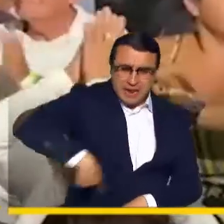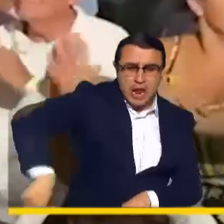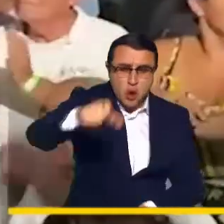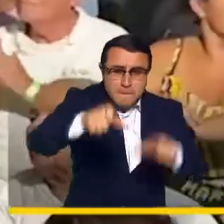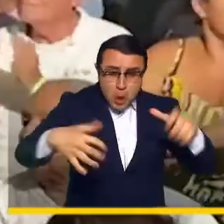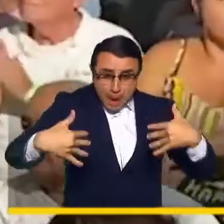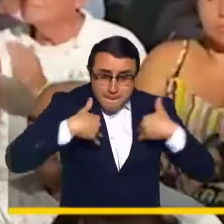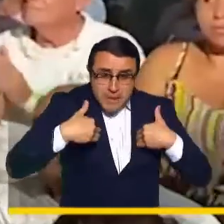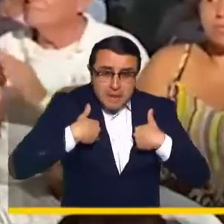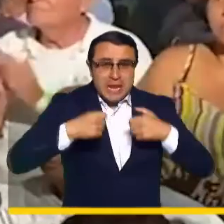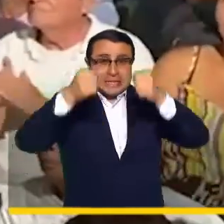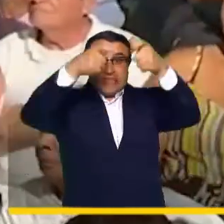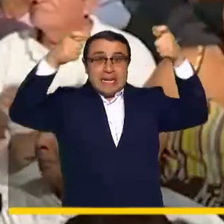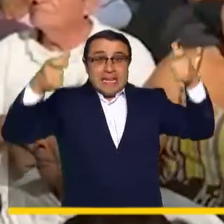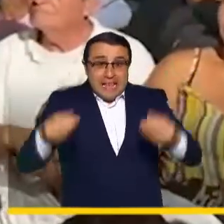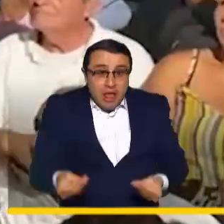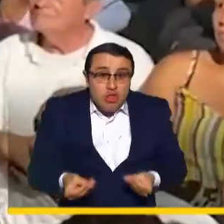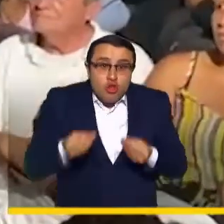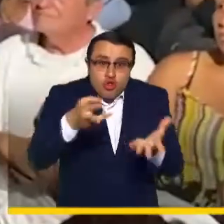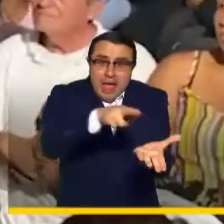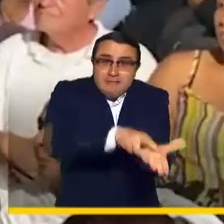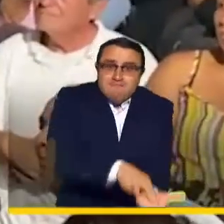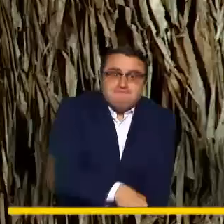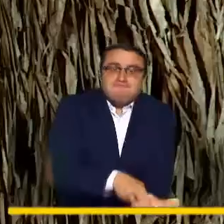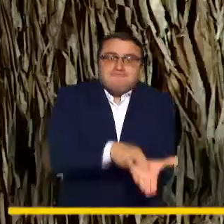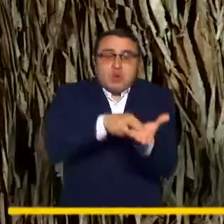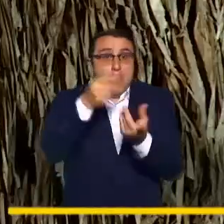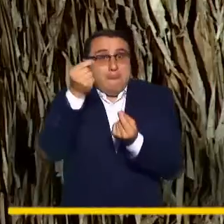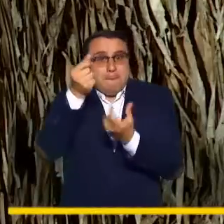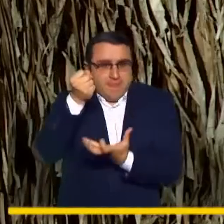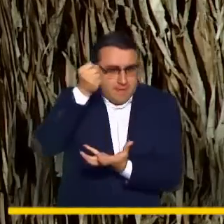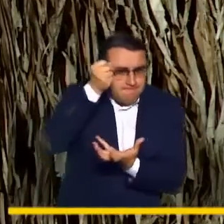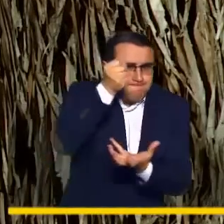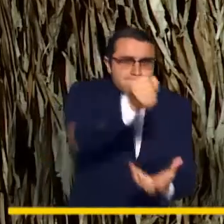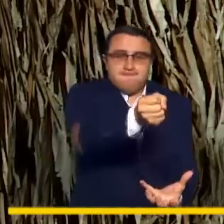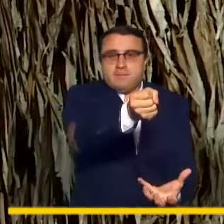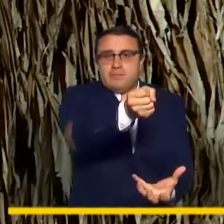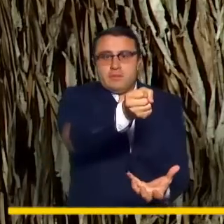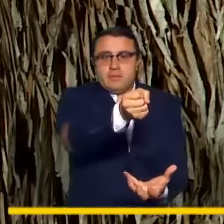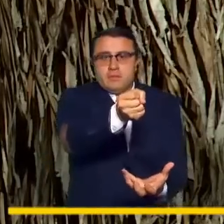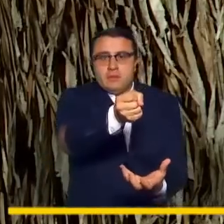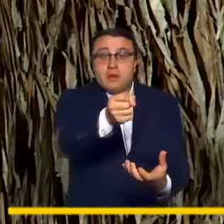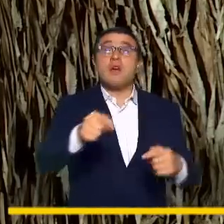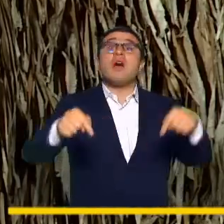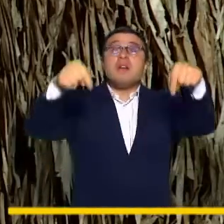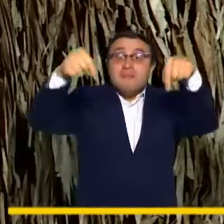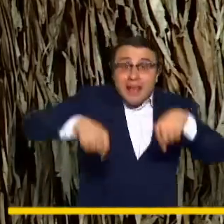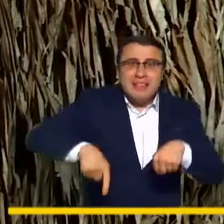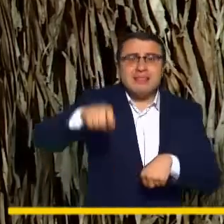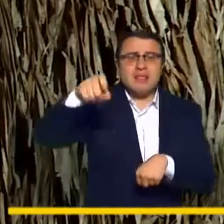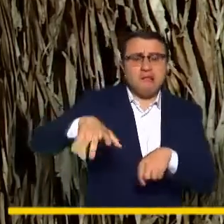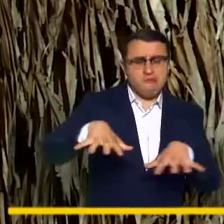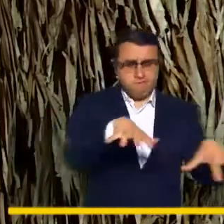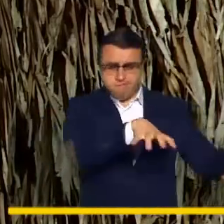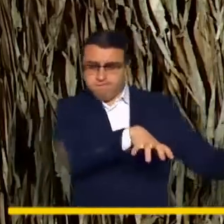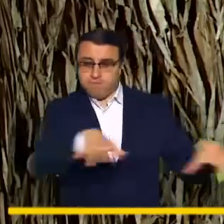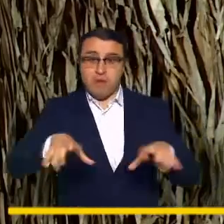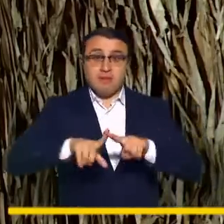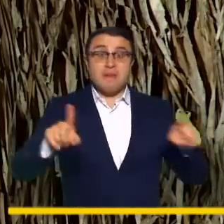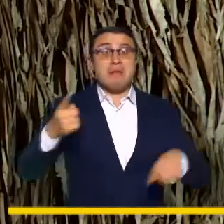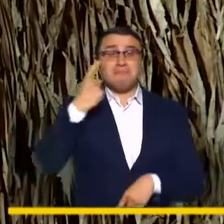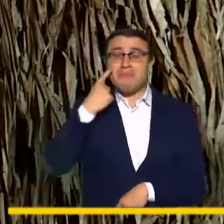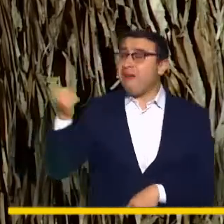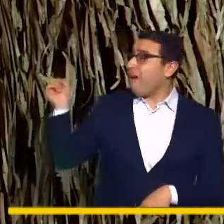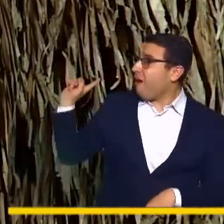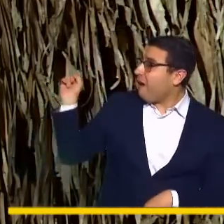indemnización, la reparación. Aquí tiene que haber otra actitud. Miren lo que ha pasado